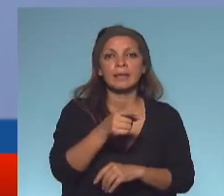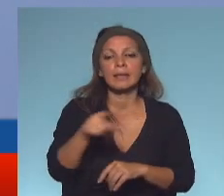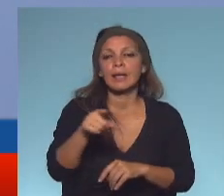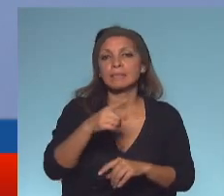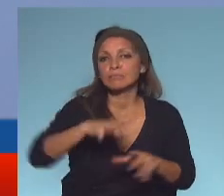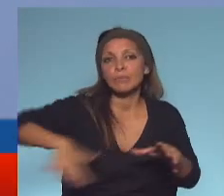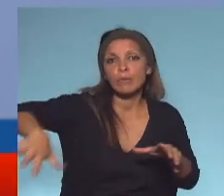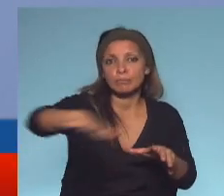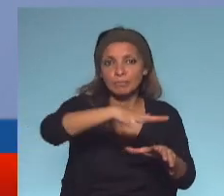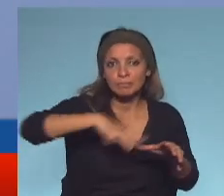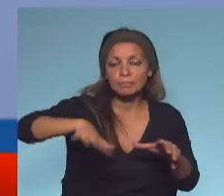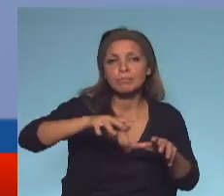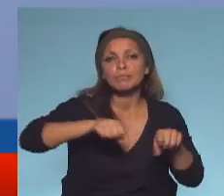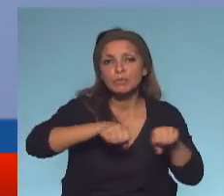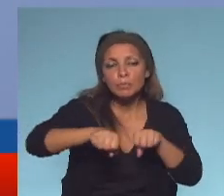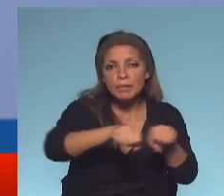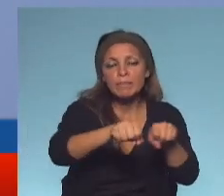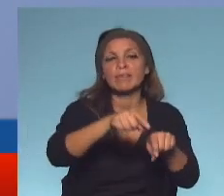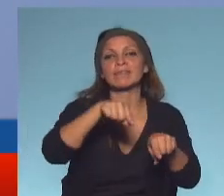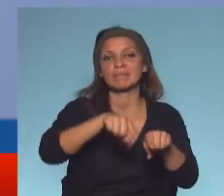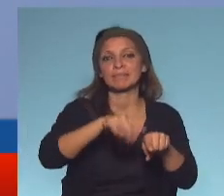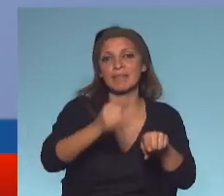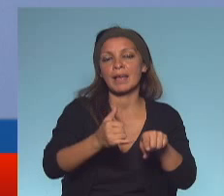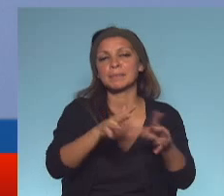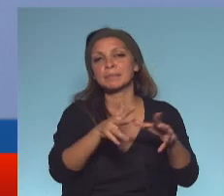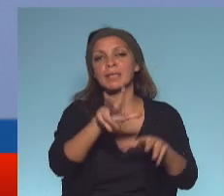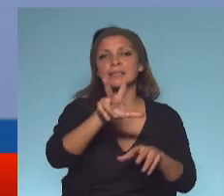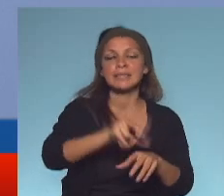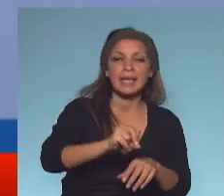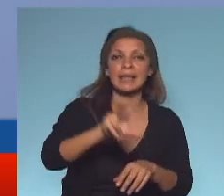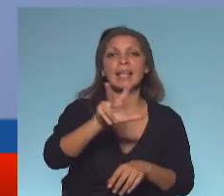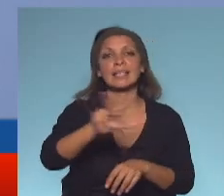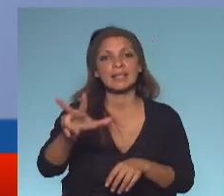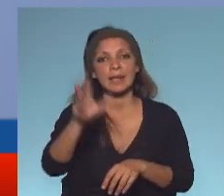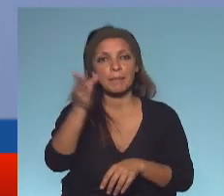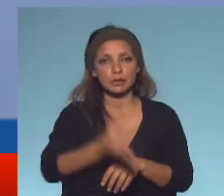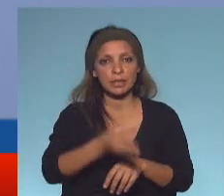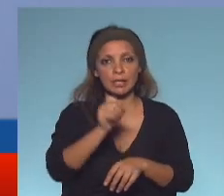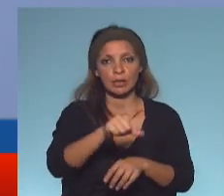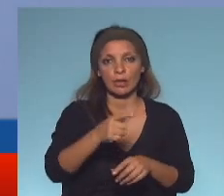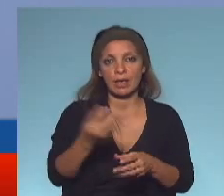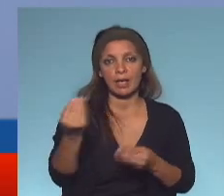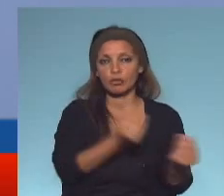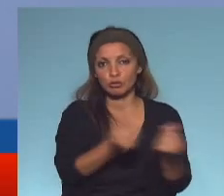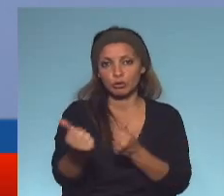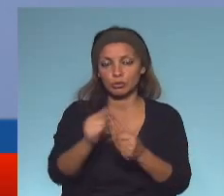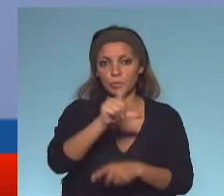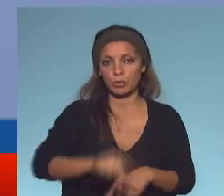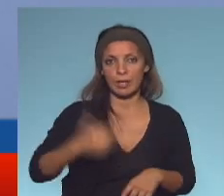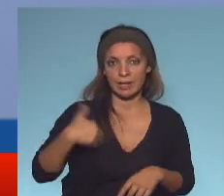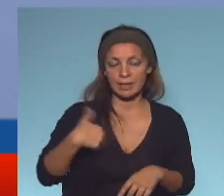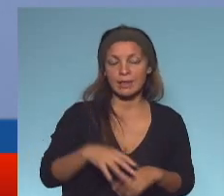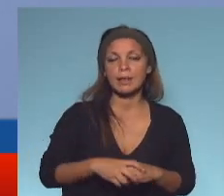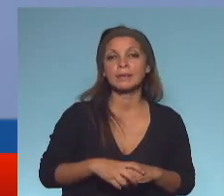superficies, en los grandes supermercados, que explican alrededor de entre un 30 y un 33% del consumo total del país. Con esta nueva